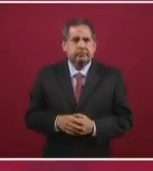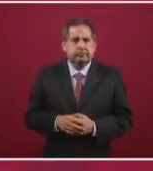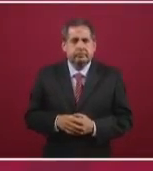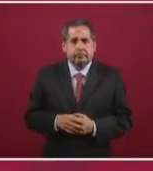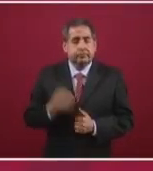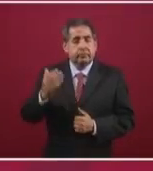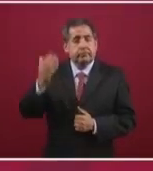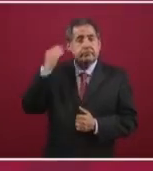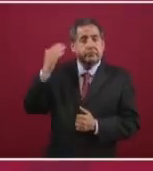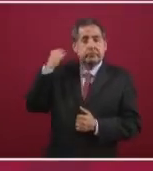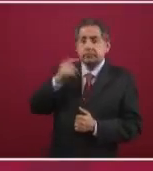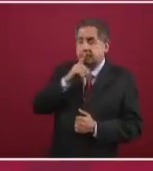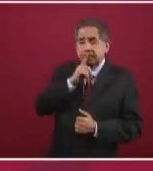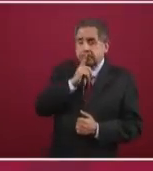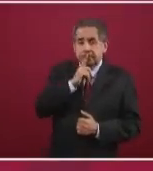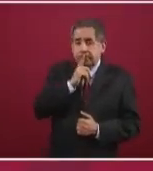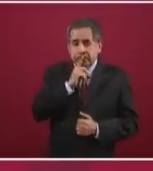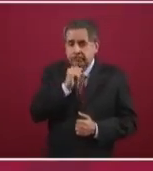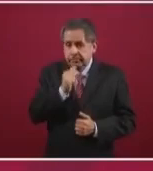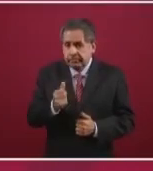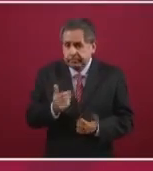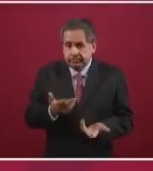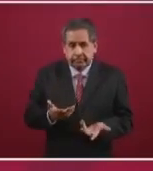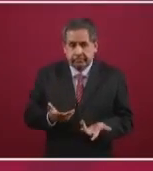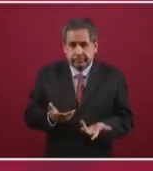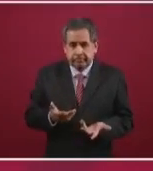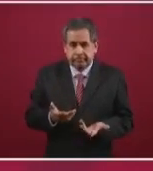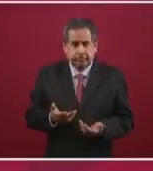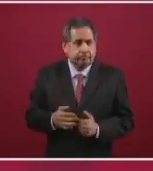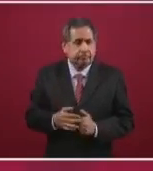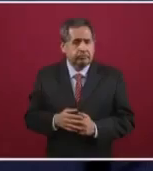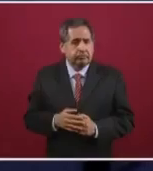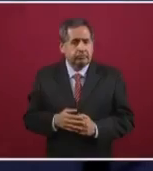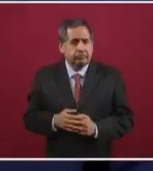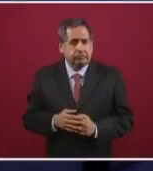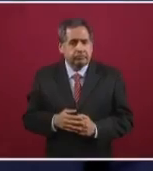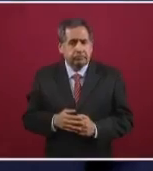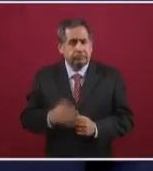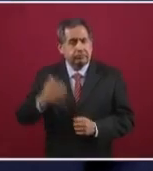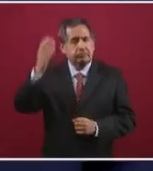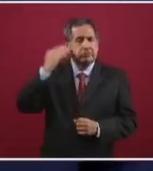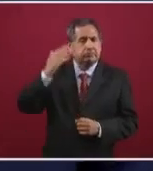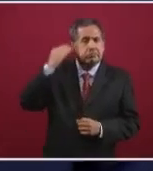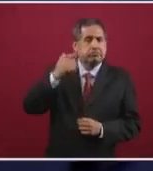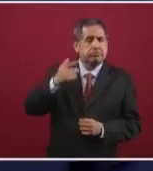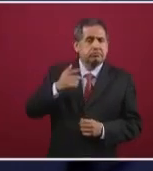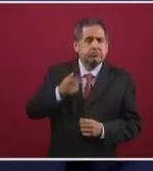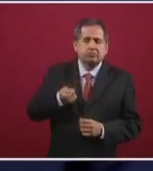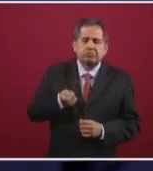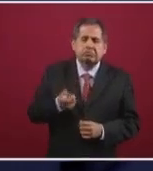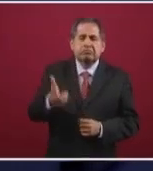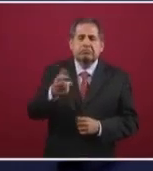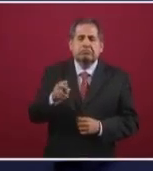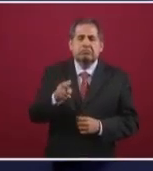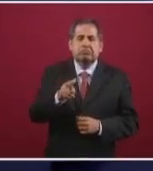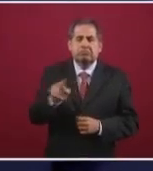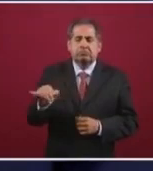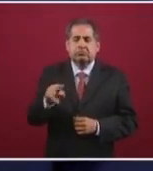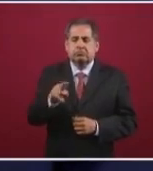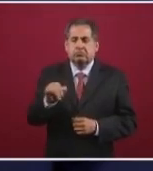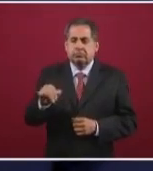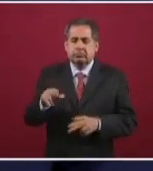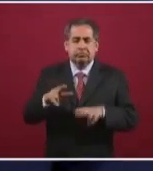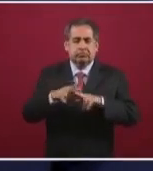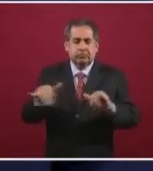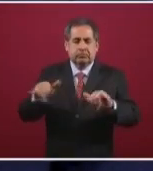que antes lo único que pasaba era que les llamaban ninis,